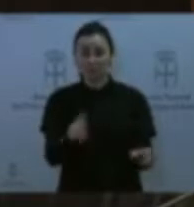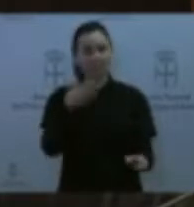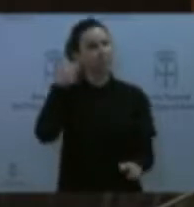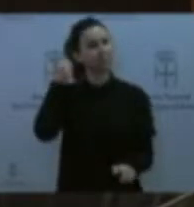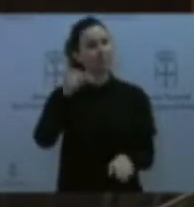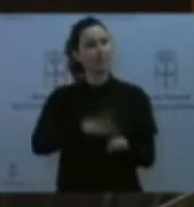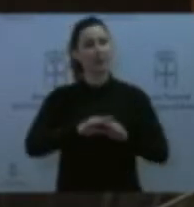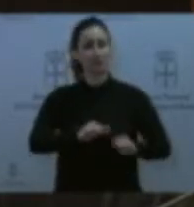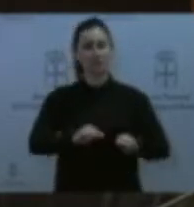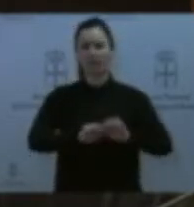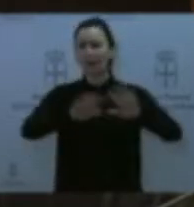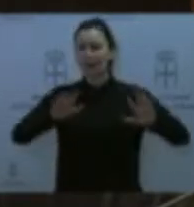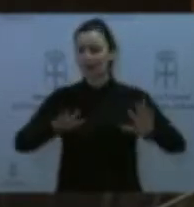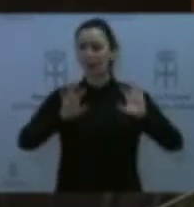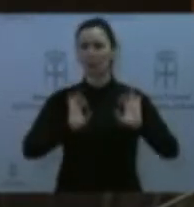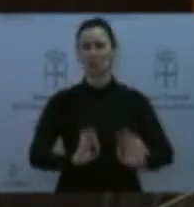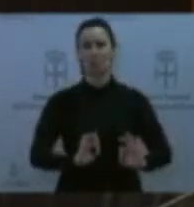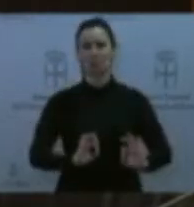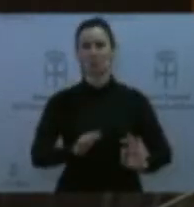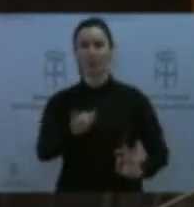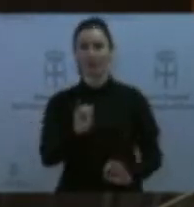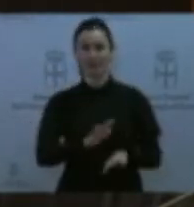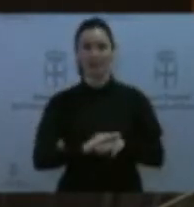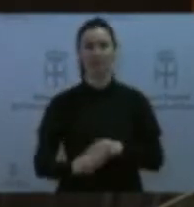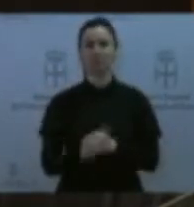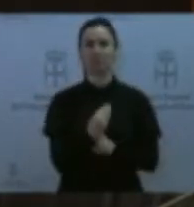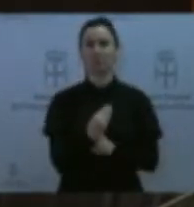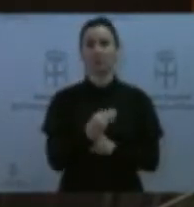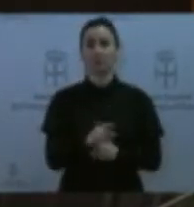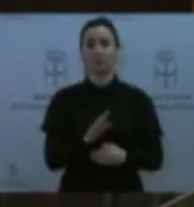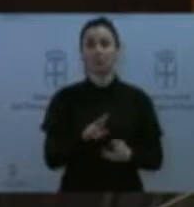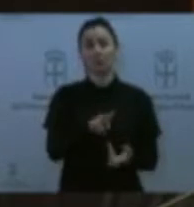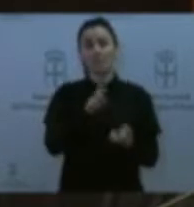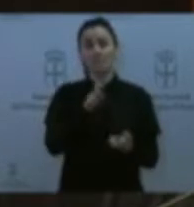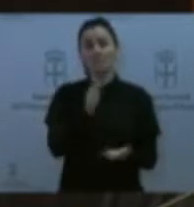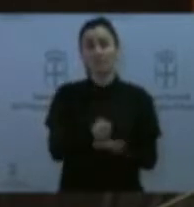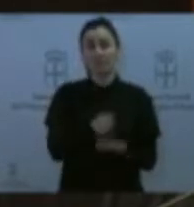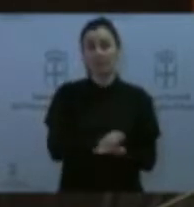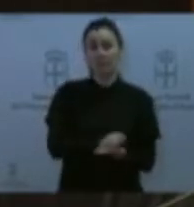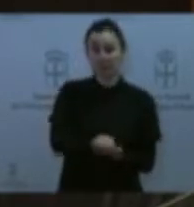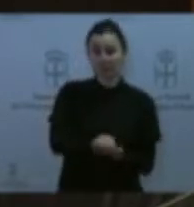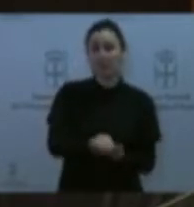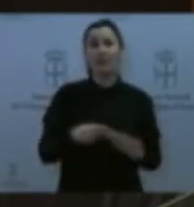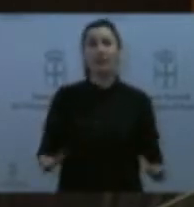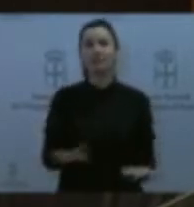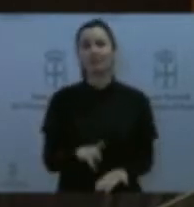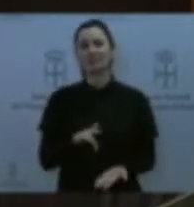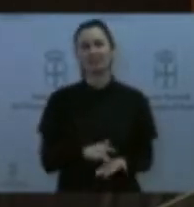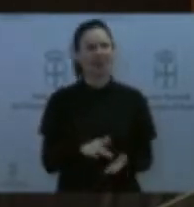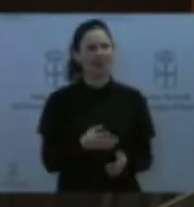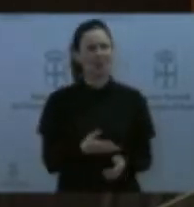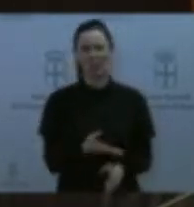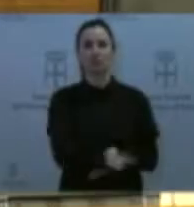que sufragan claramente con sus impuestos. Me extraña, además, de que me acuse de presumir. Entiendo que con ellos le